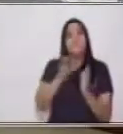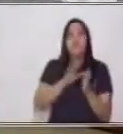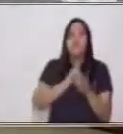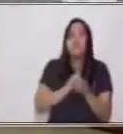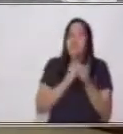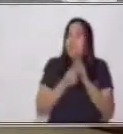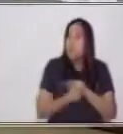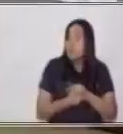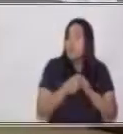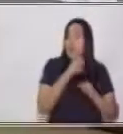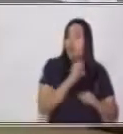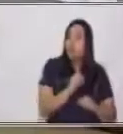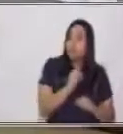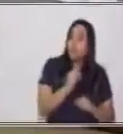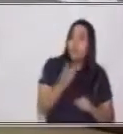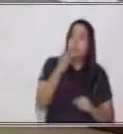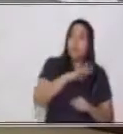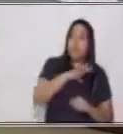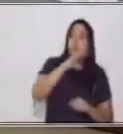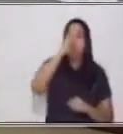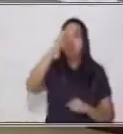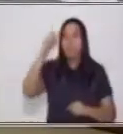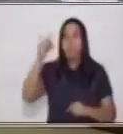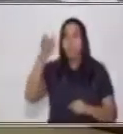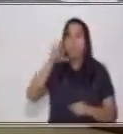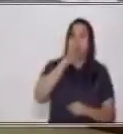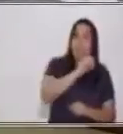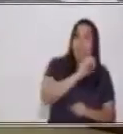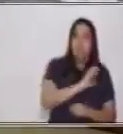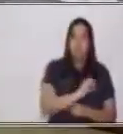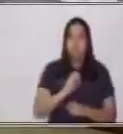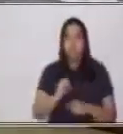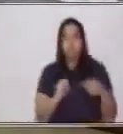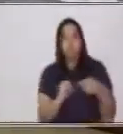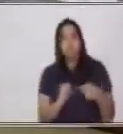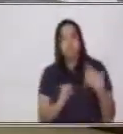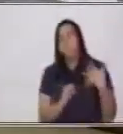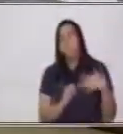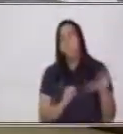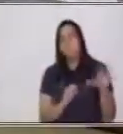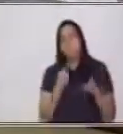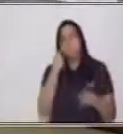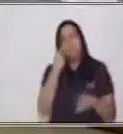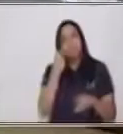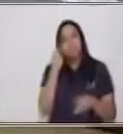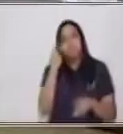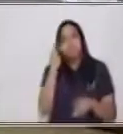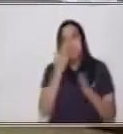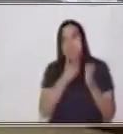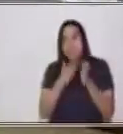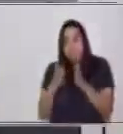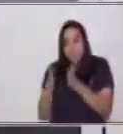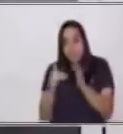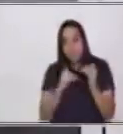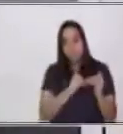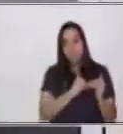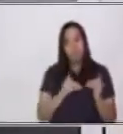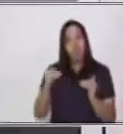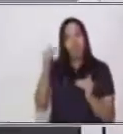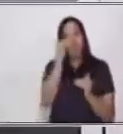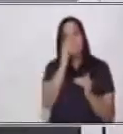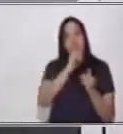aquí. Y aquí tienen que haber valores 0. Entonces, si necesitamos un 1 aquí, que ese es nuestro primer